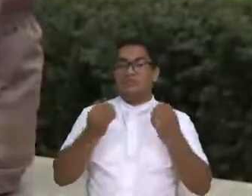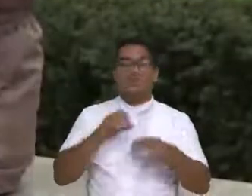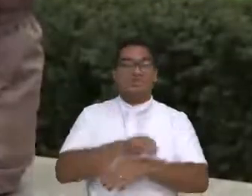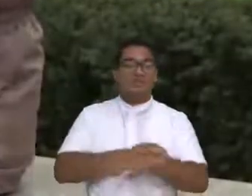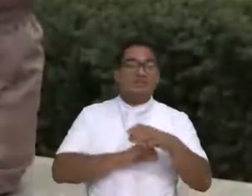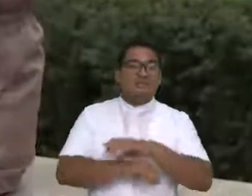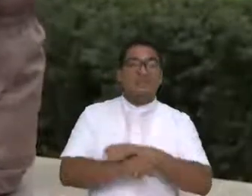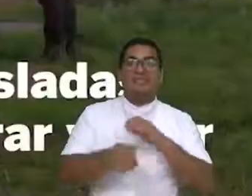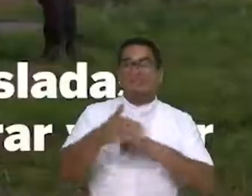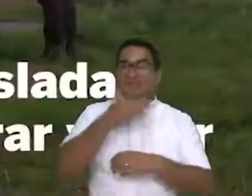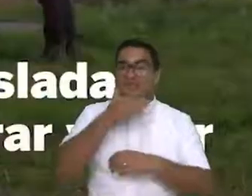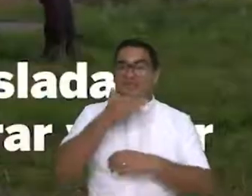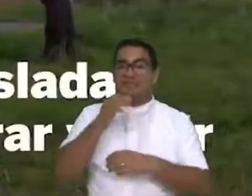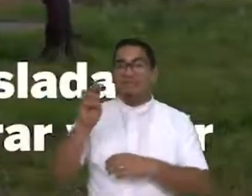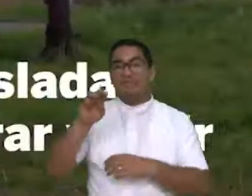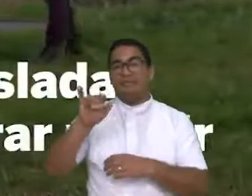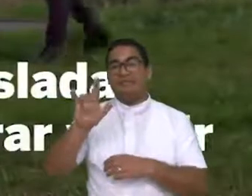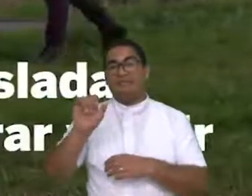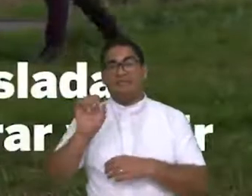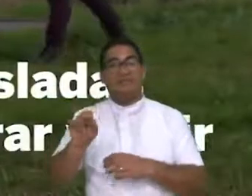del país, como Milán.